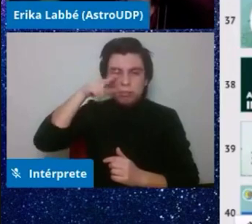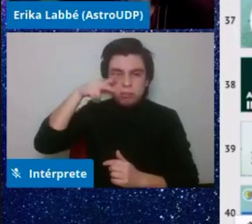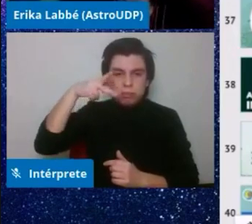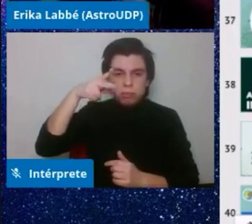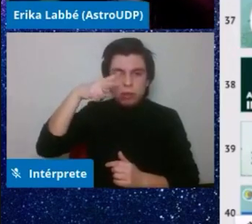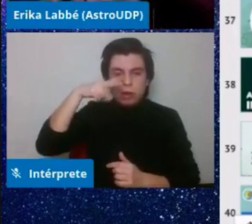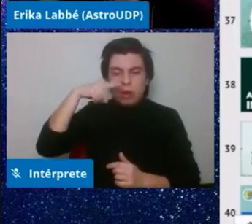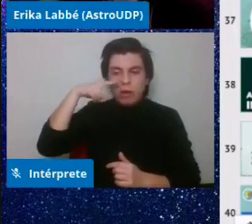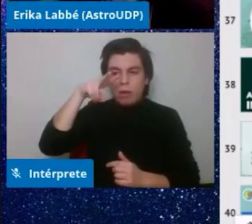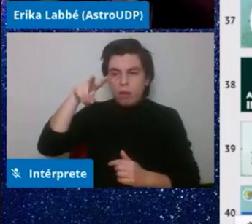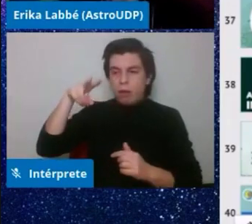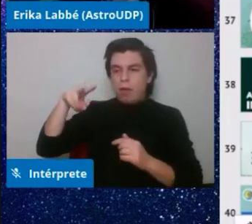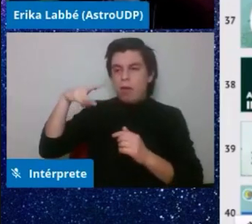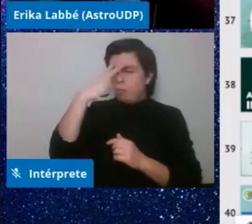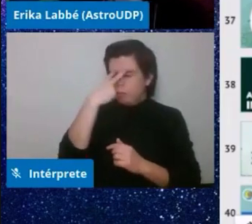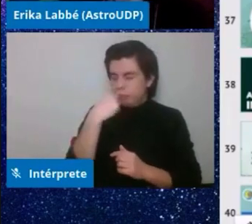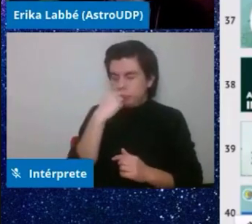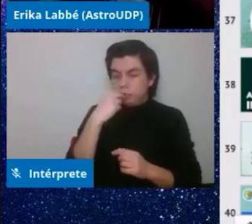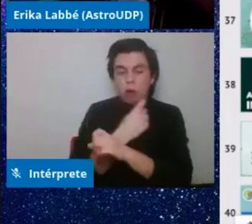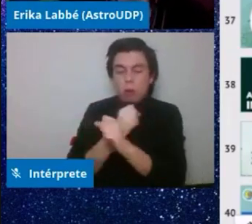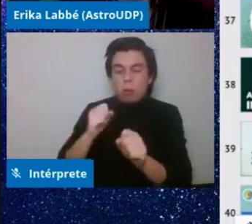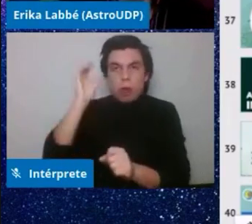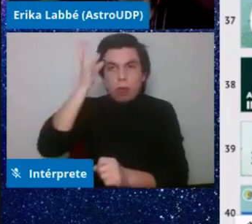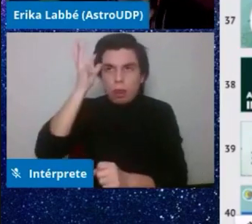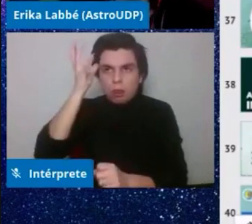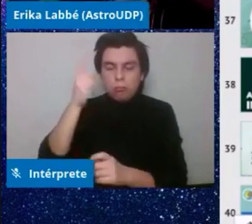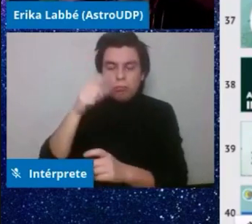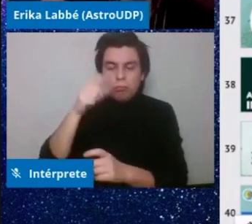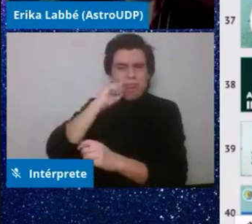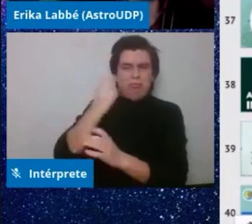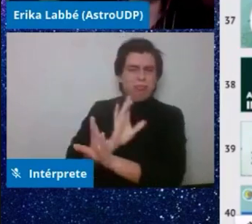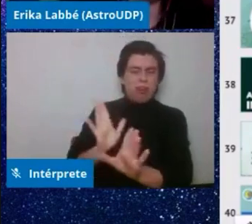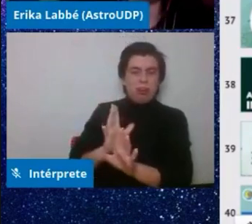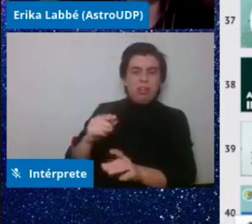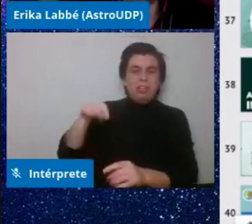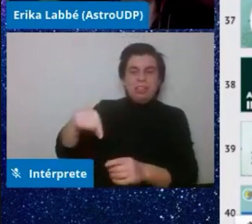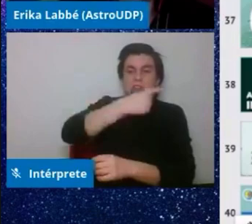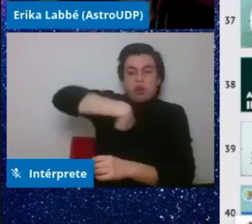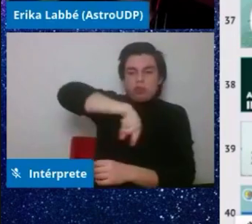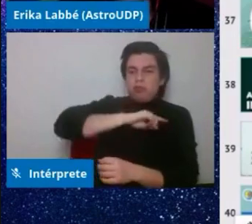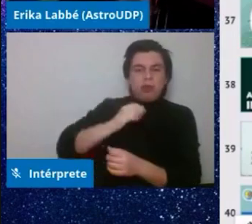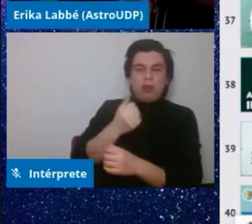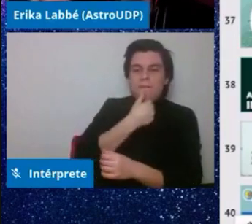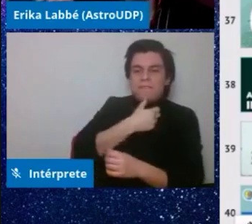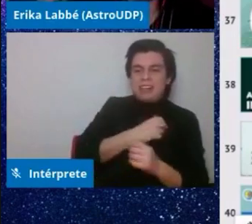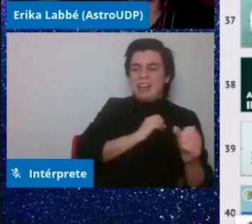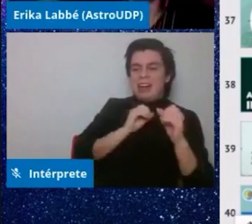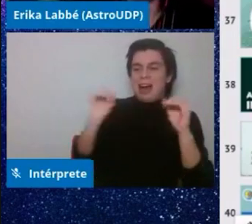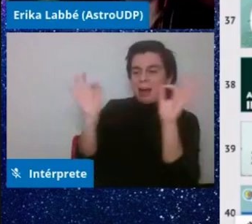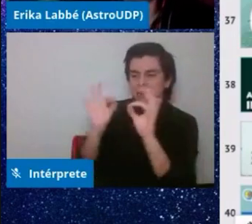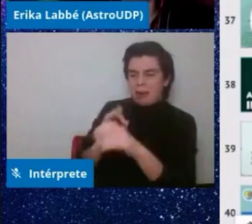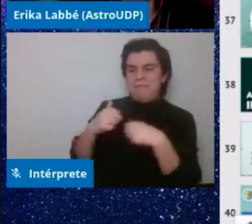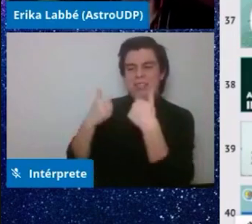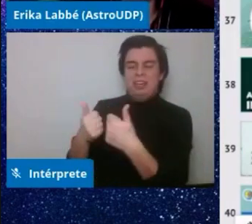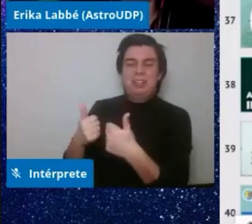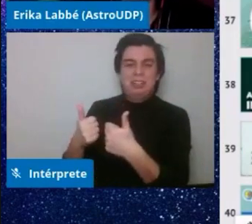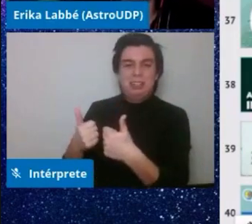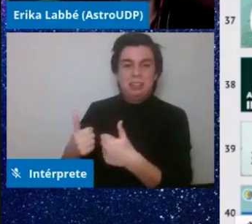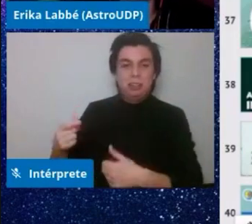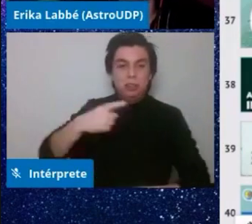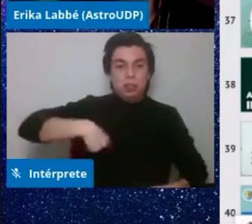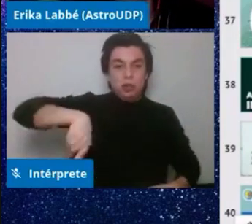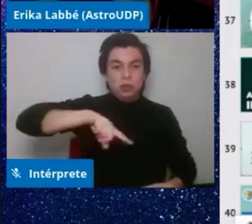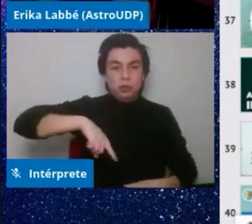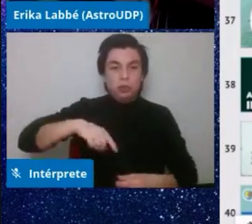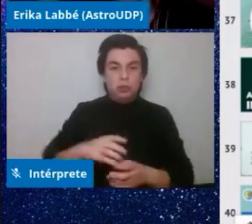bien. Y eso es lo que estamos como trabajando y como te digo, las sorpresas son estos niños con los que trabajo en el Club de Ujú. Astronomía